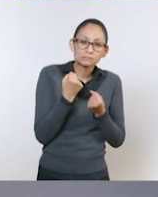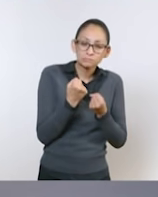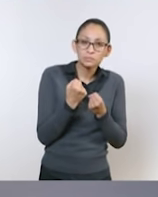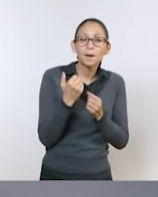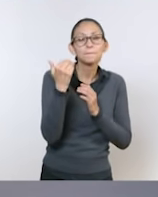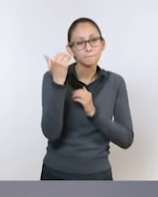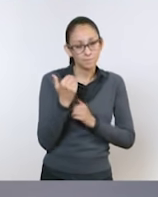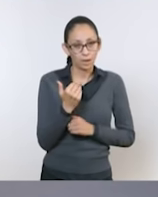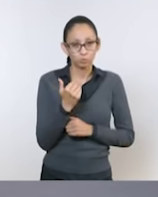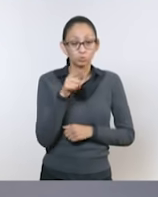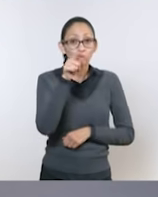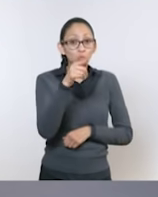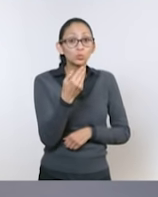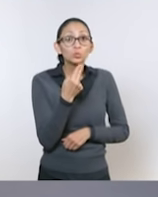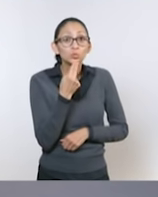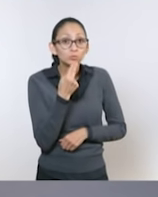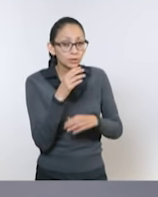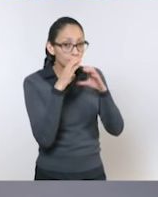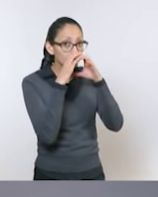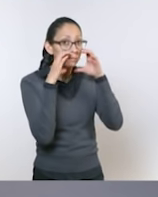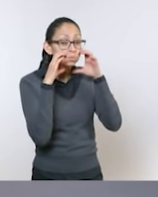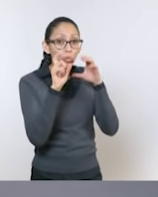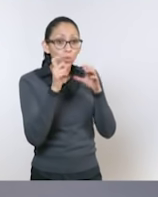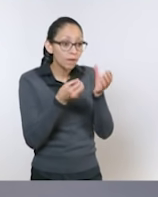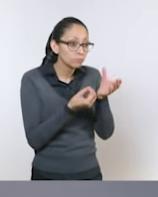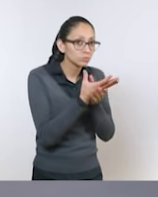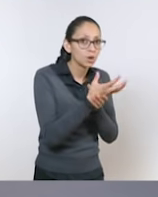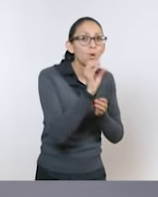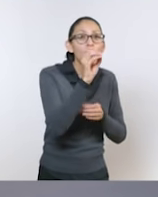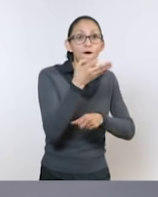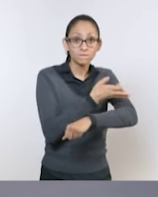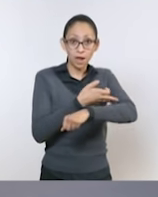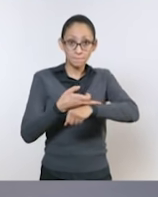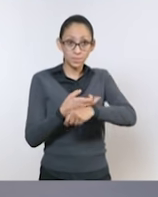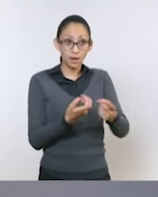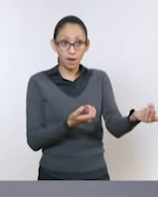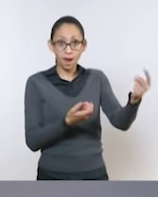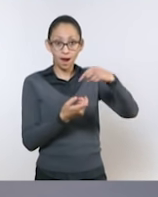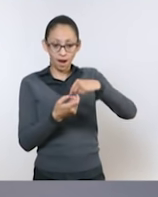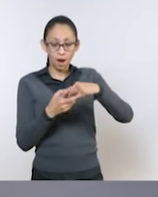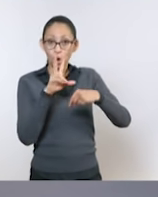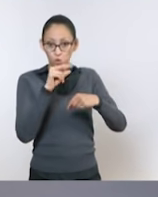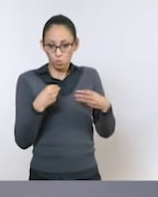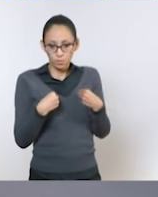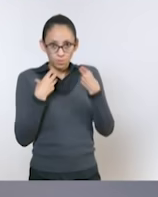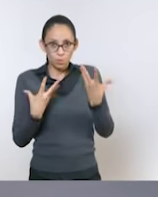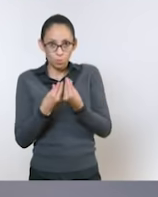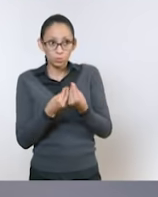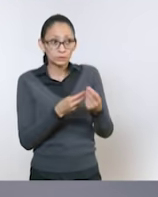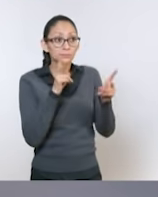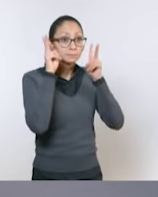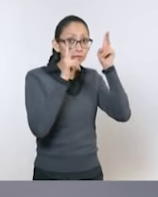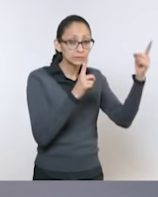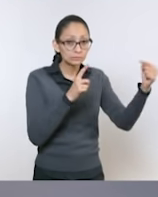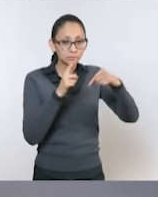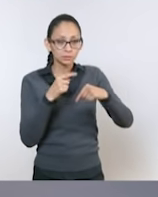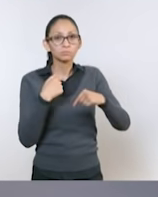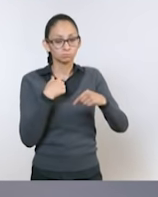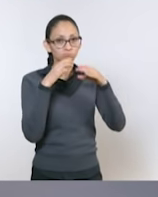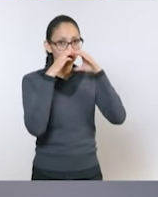gasificadas. Usa cubreboca cada vez que salgas o cuando llegue algún familiar que no viva